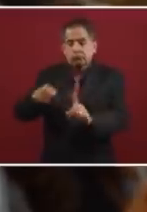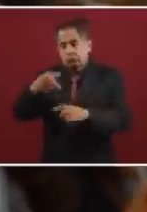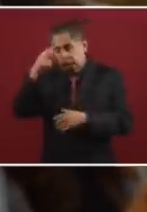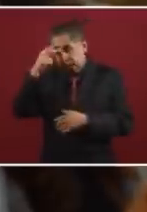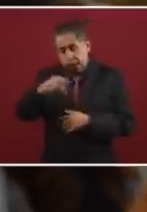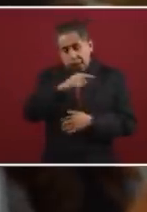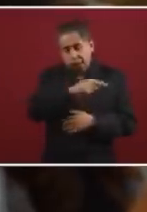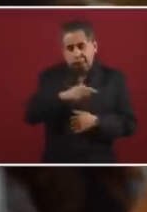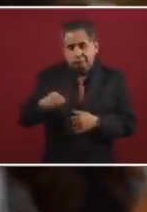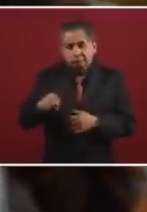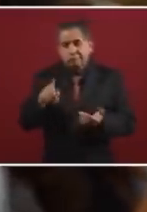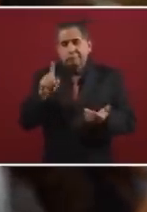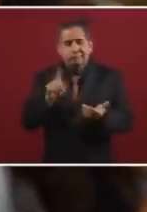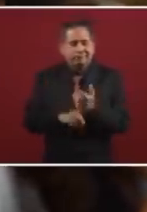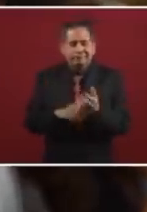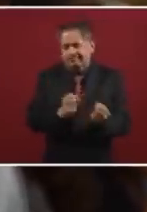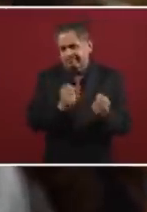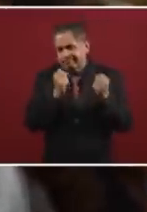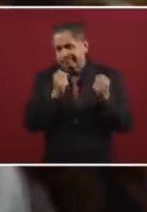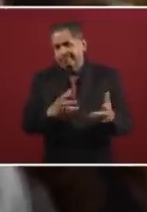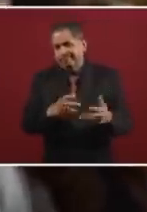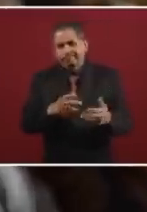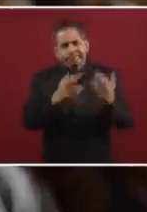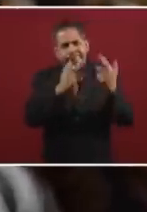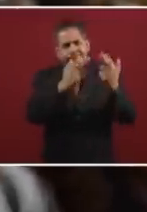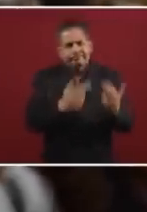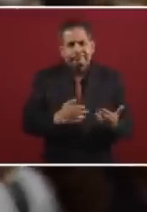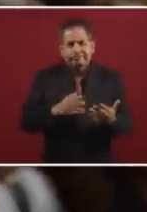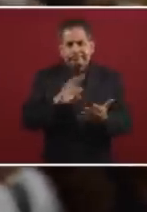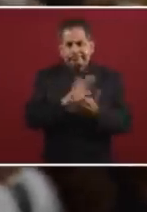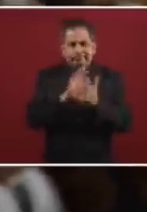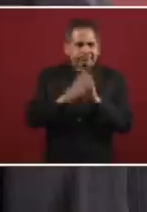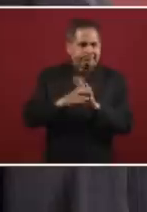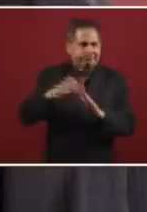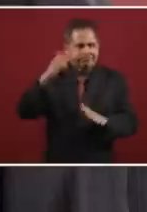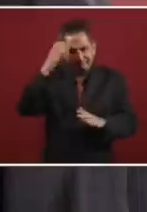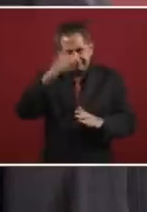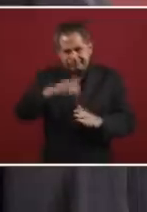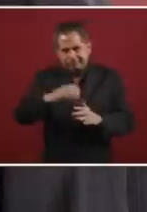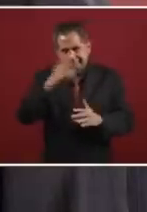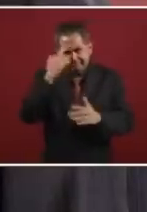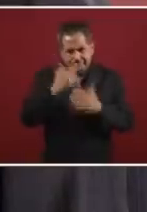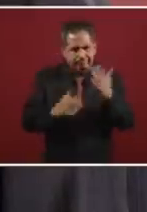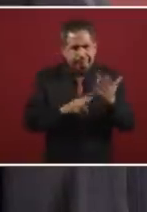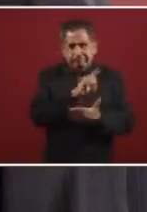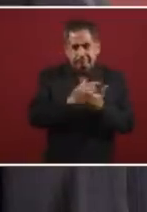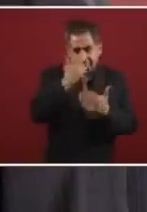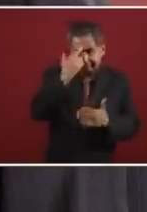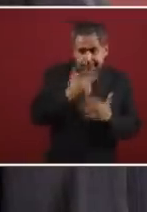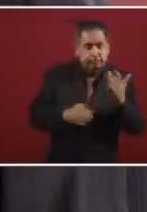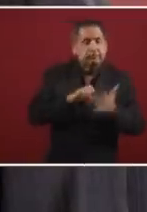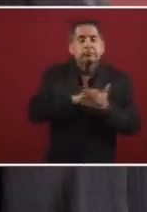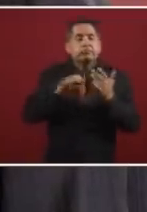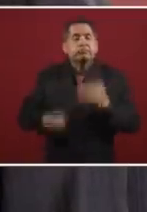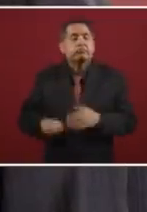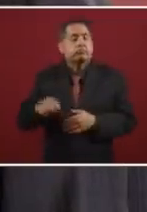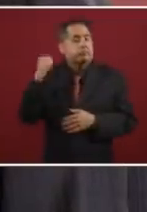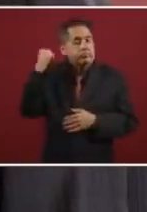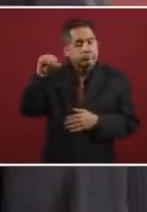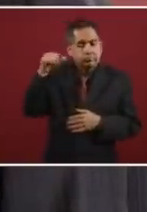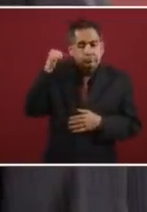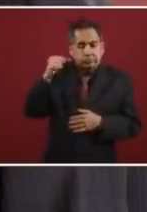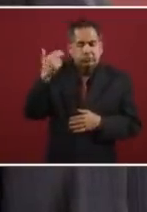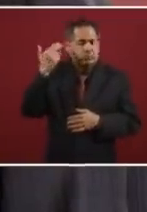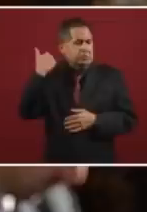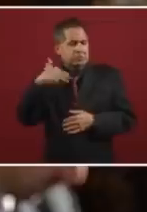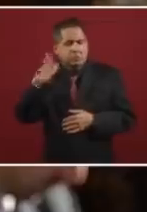están para poder izados arruinados por la violencia del crimen en el caso de acapulco el destino que fue